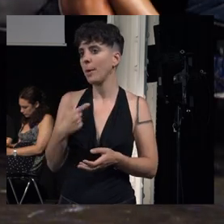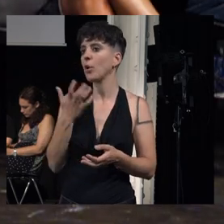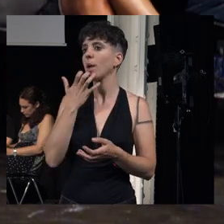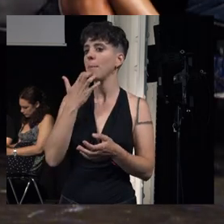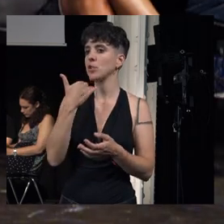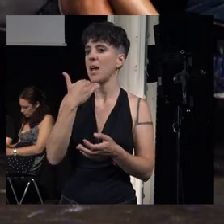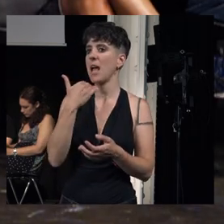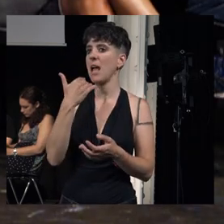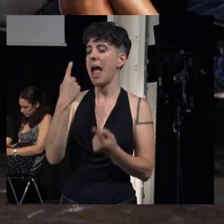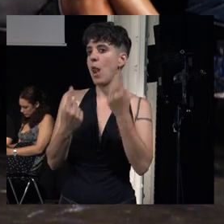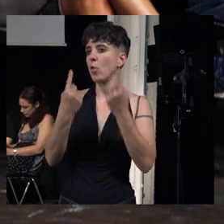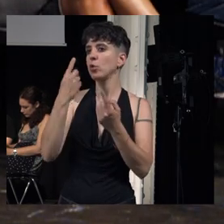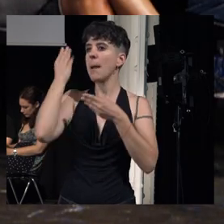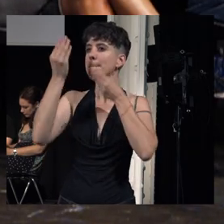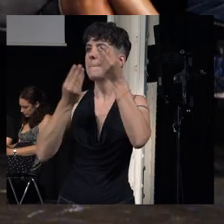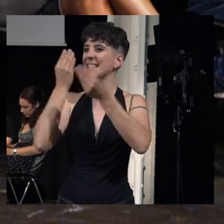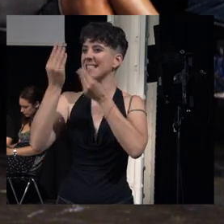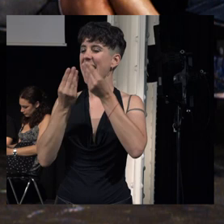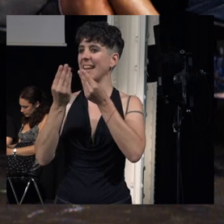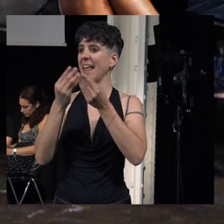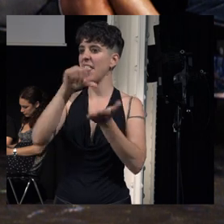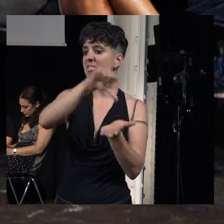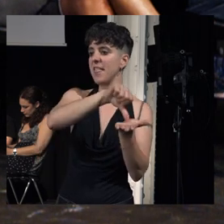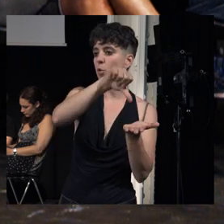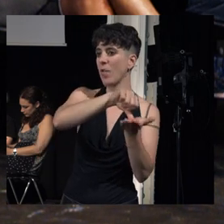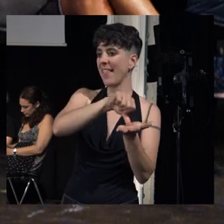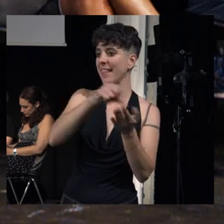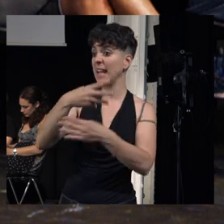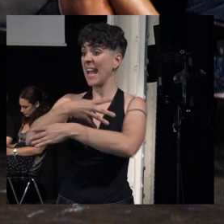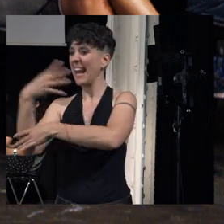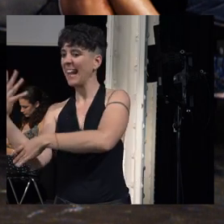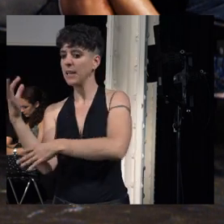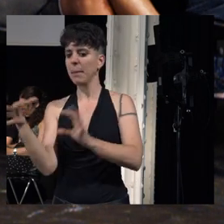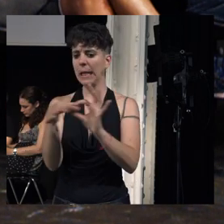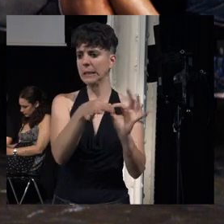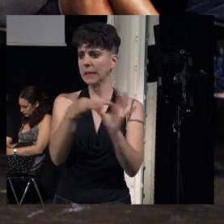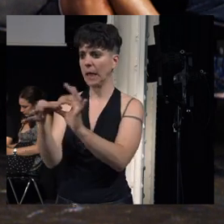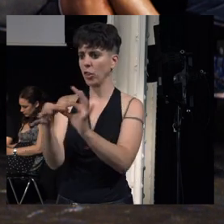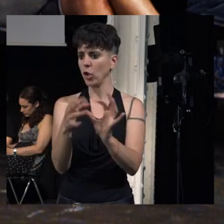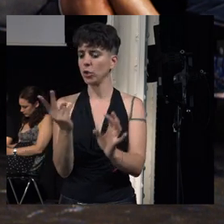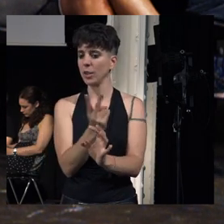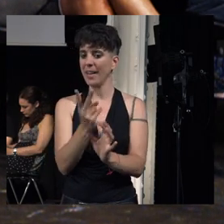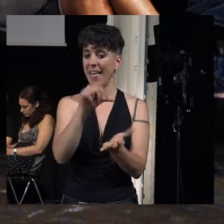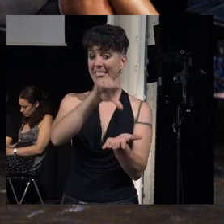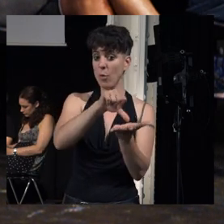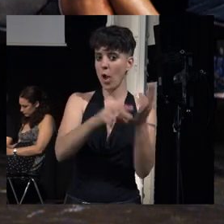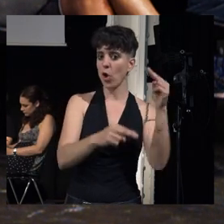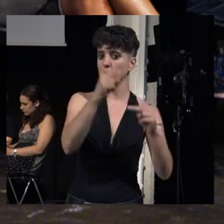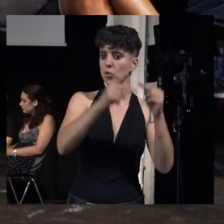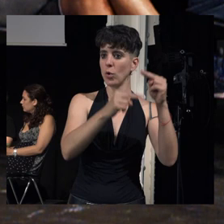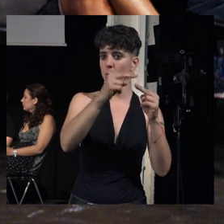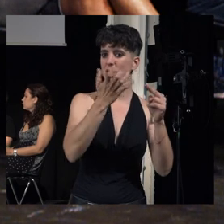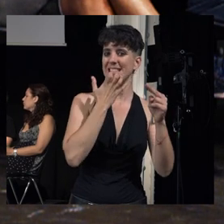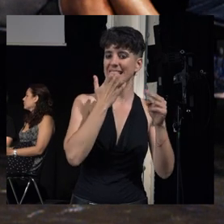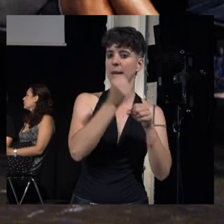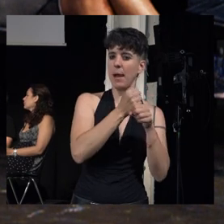de cómo pensar esta relación entre la ciudad, ¿no? y entre lo LGTB, y entre cómo construimos ciudad cuando estamos trabajando en lo